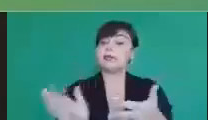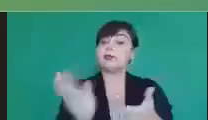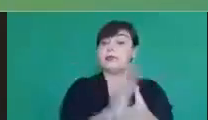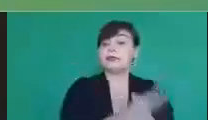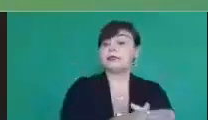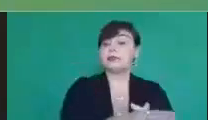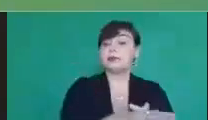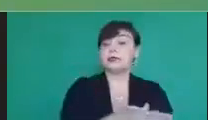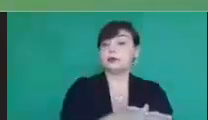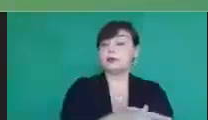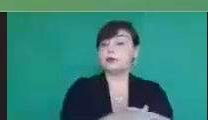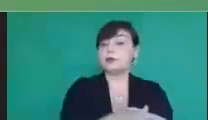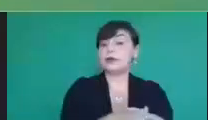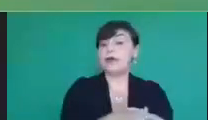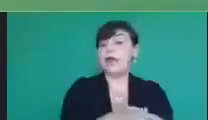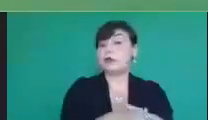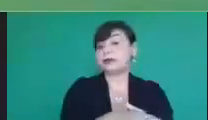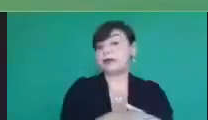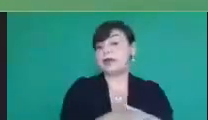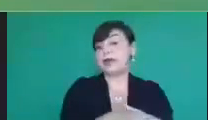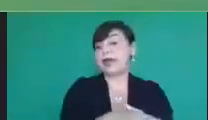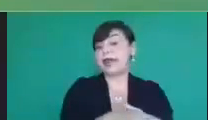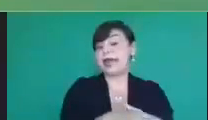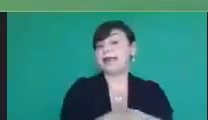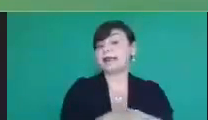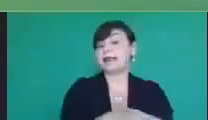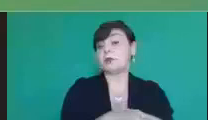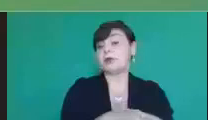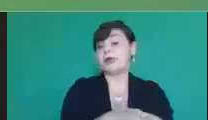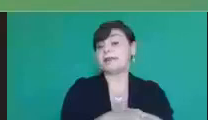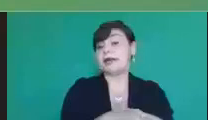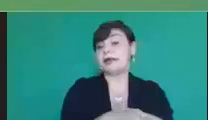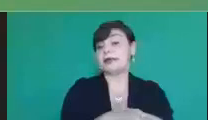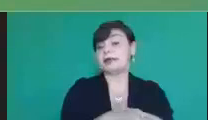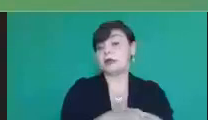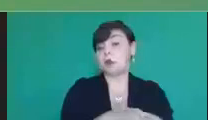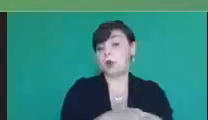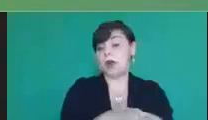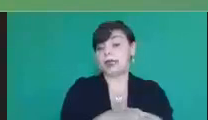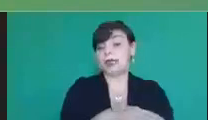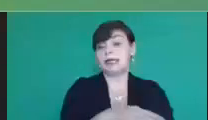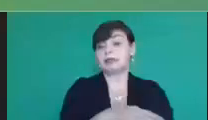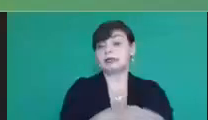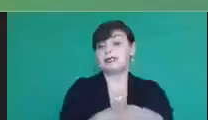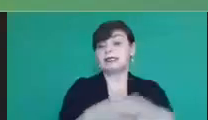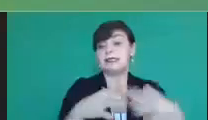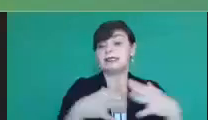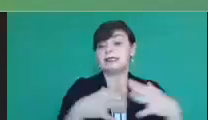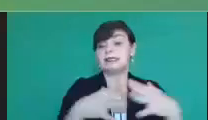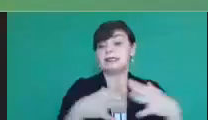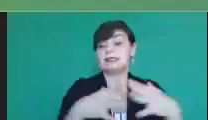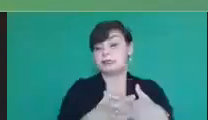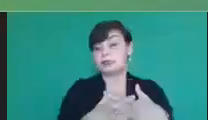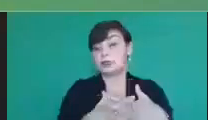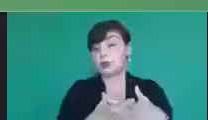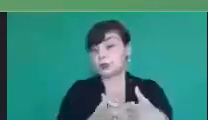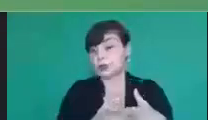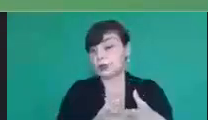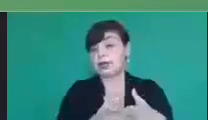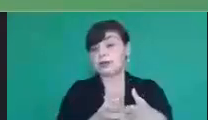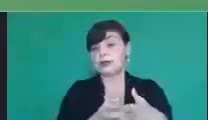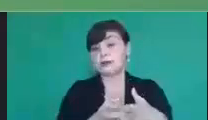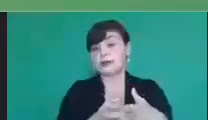puede también contribuir a contaminar la carne que puede estar inocua. Entonces, esta contaminación